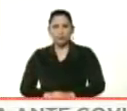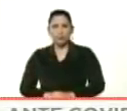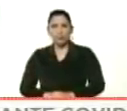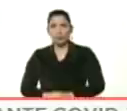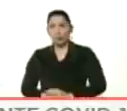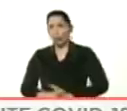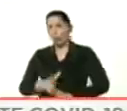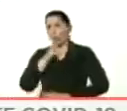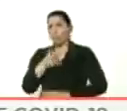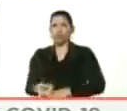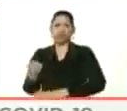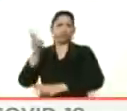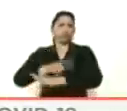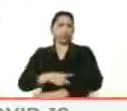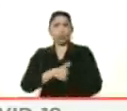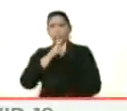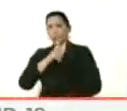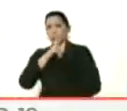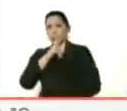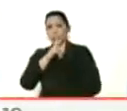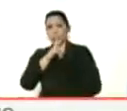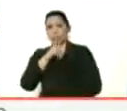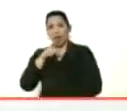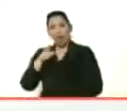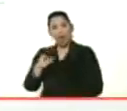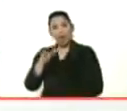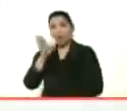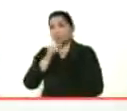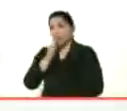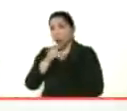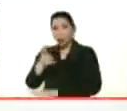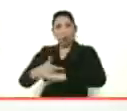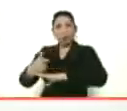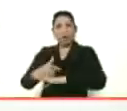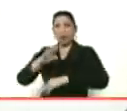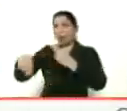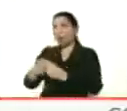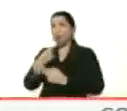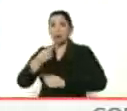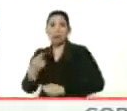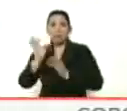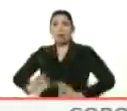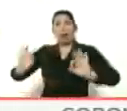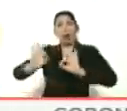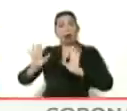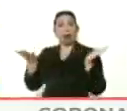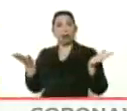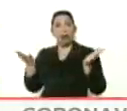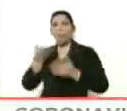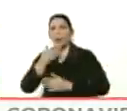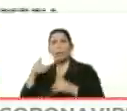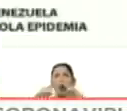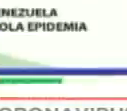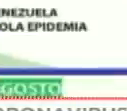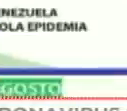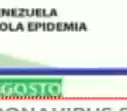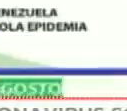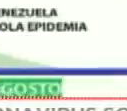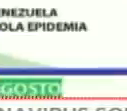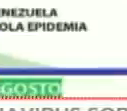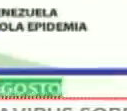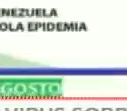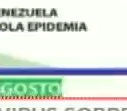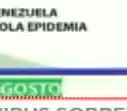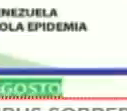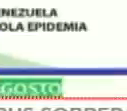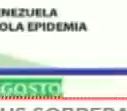trágica, dramática, dantesca. Bueno, ahí no hubo un gobierno que le dijera a nadie nada. No hubo un gobierno que le dijera a nadie, ponte un tapabocas o en caso